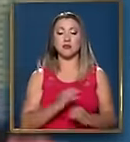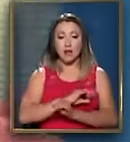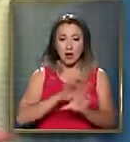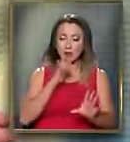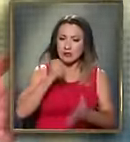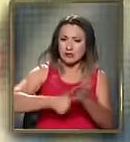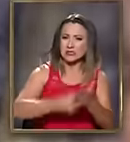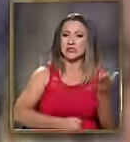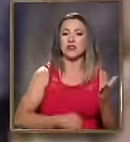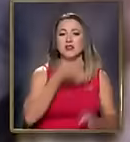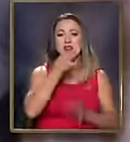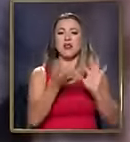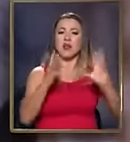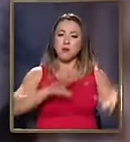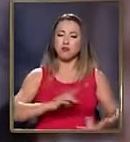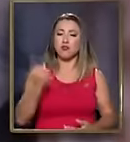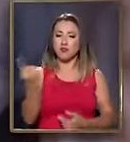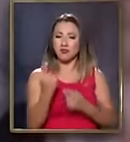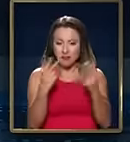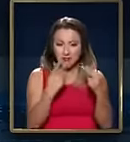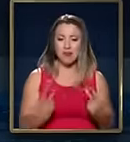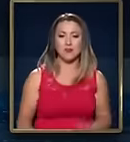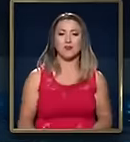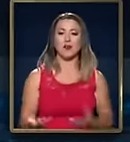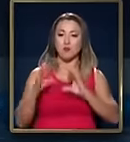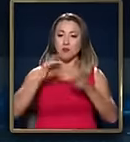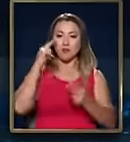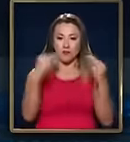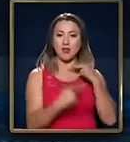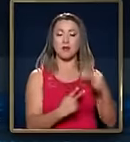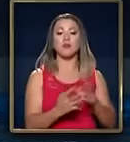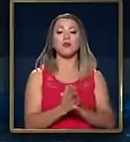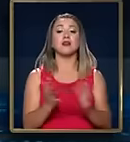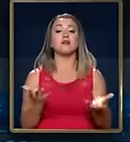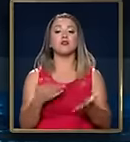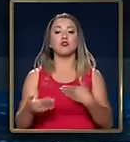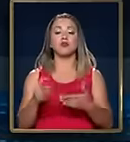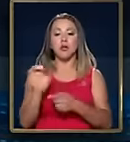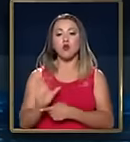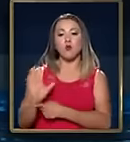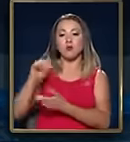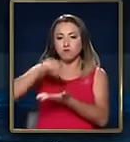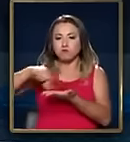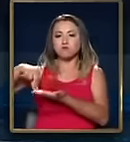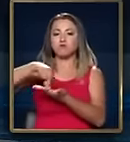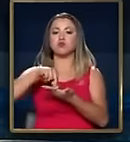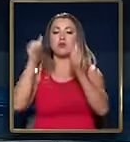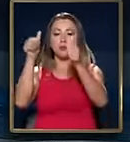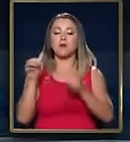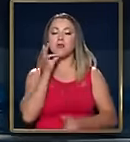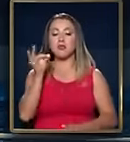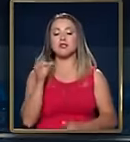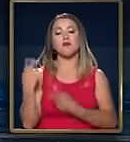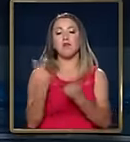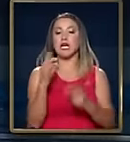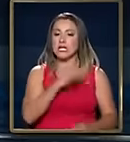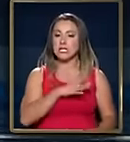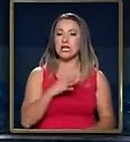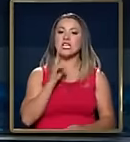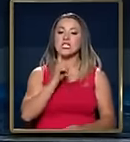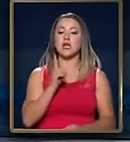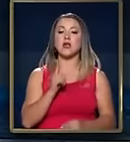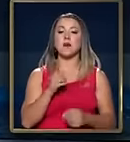Decirle al mundo que vengan a vernos. Vengan al menos. Ustedes saben que en las grandes capitales de Europa hay unos letreros que dicen viaje a Chile,